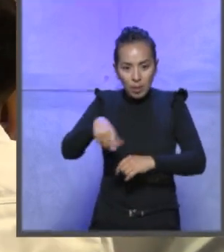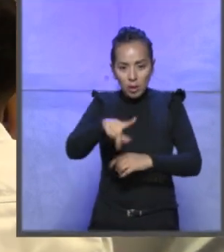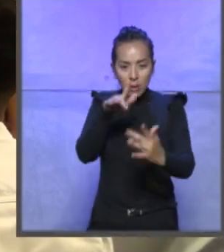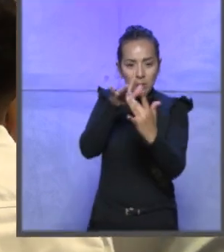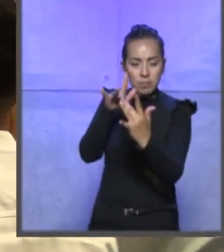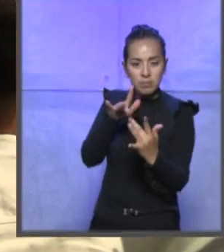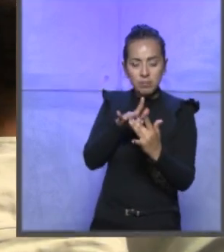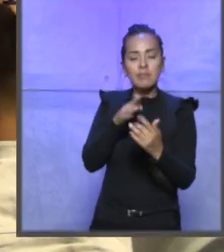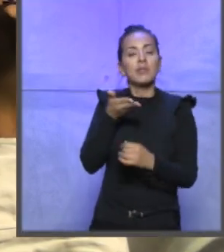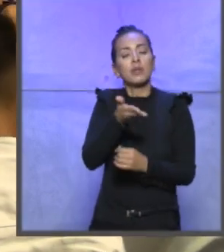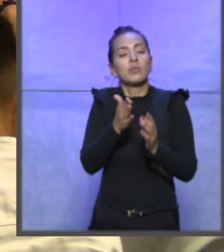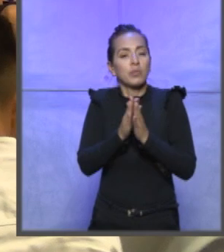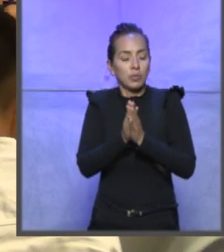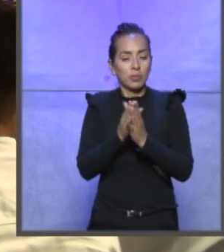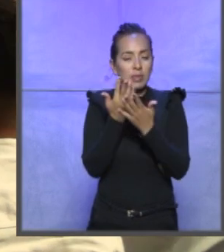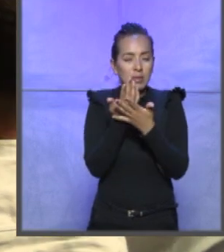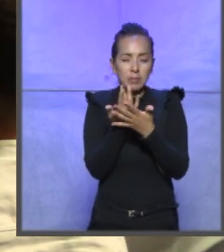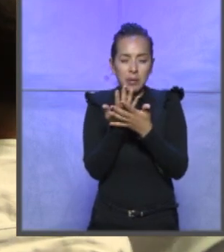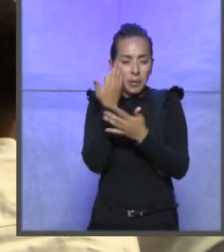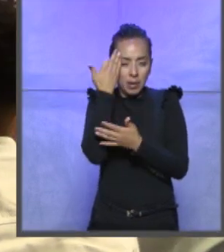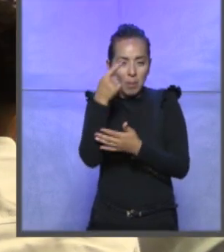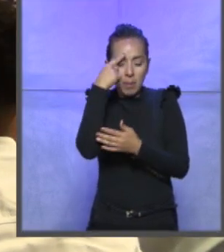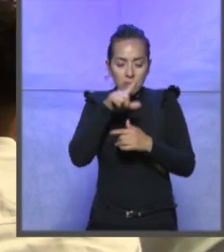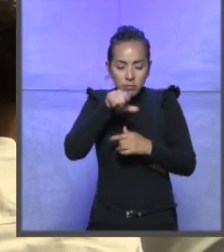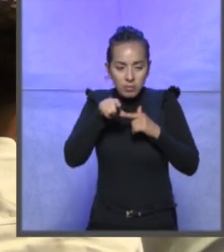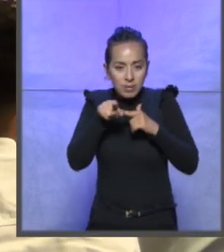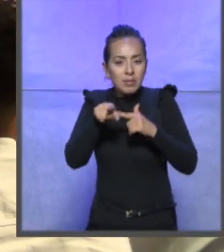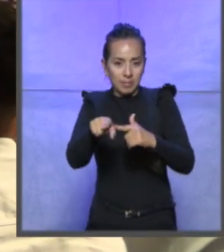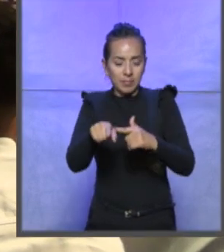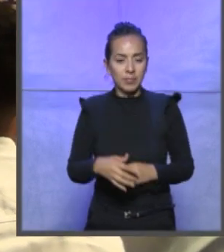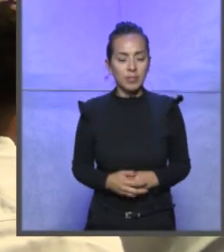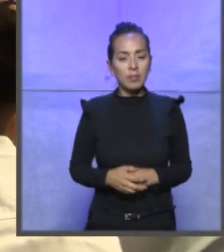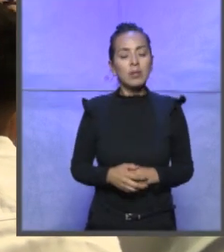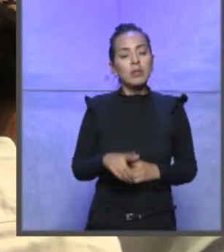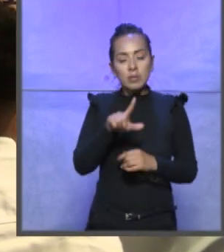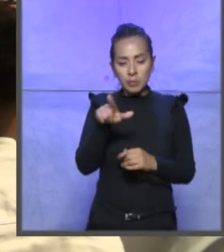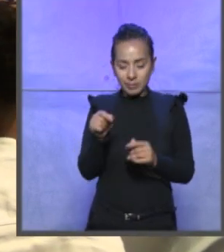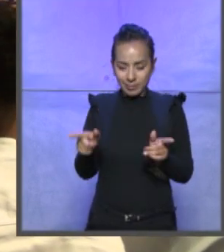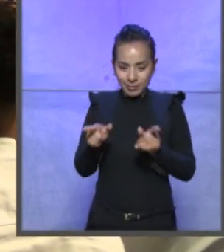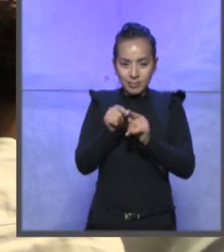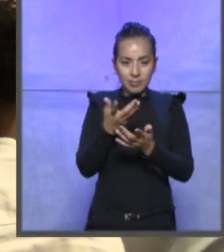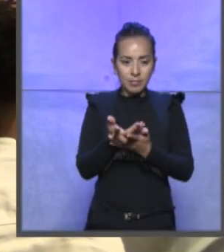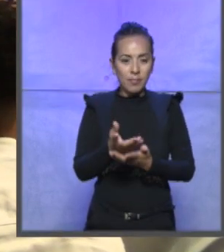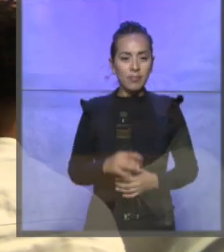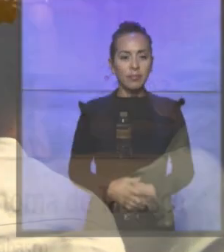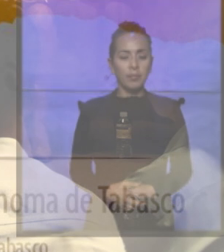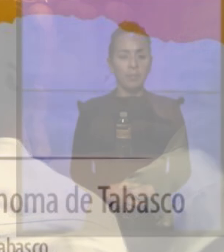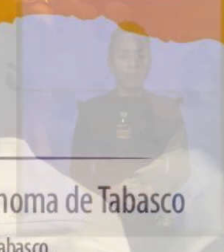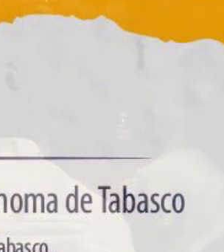acompañan de manera virtual, les pedimos esperar unos momentos para continuar con el escuchatorio. En breve regresamos.